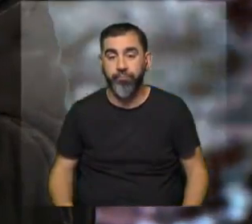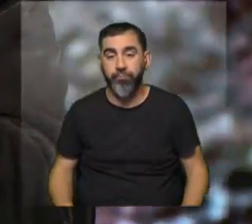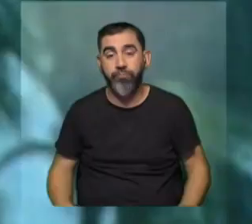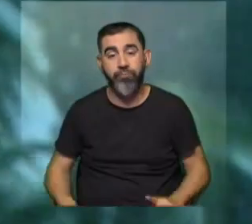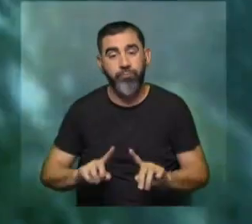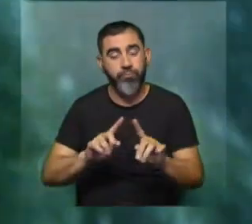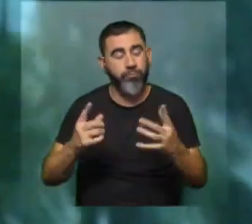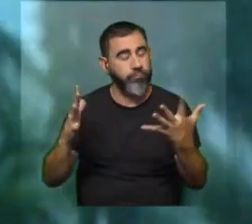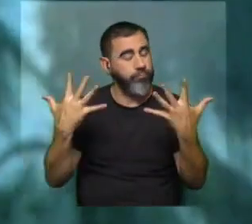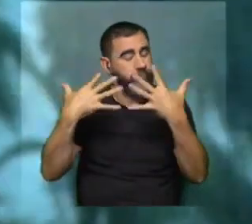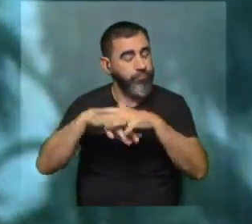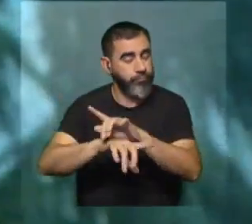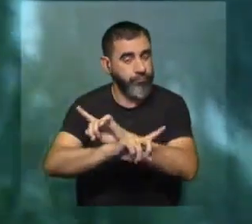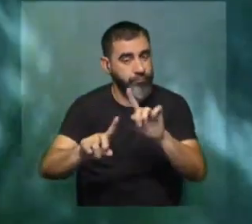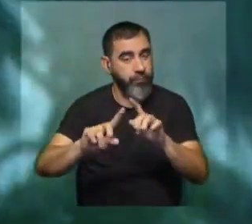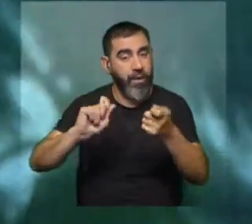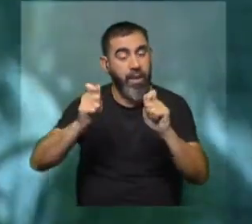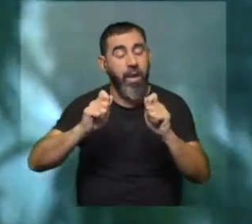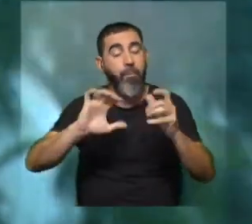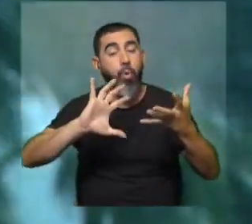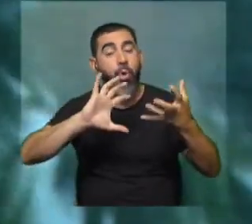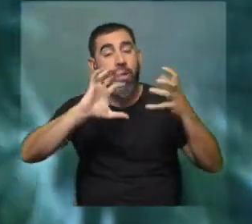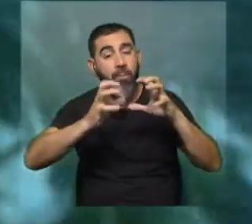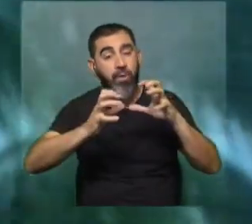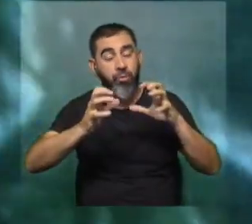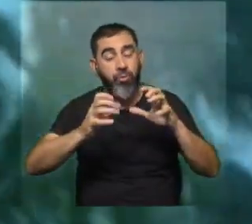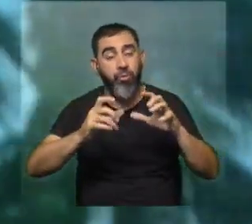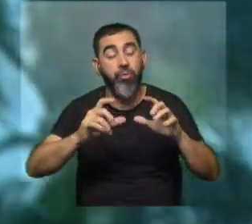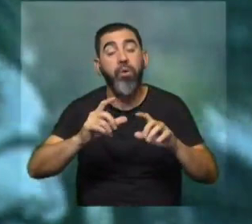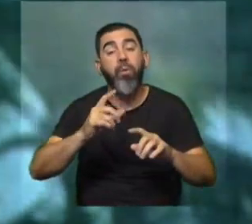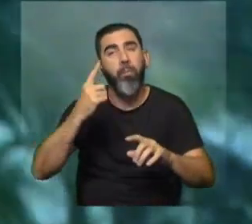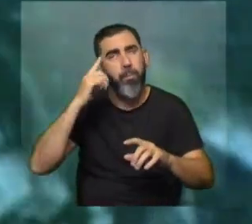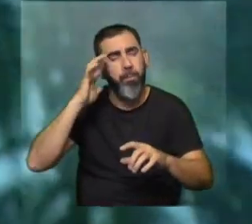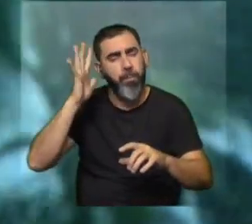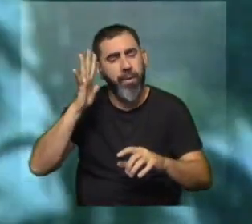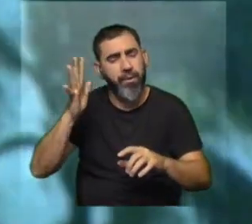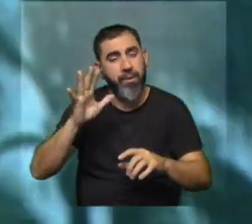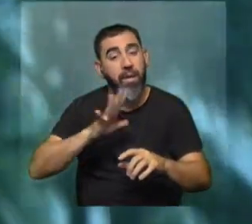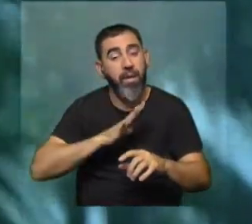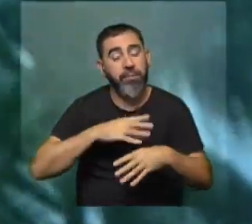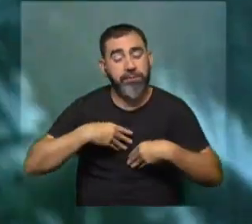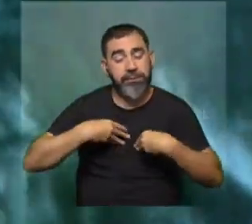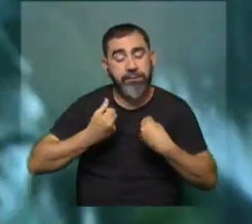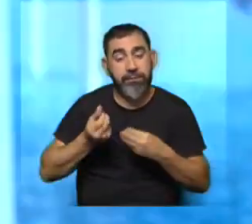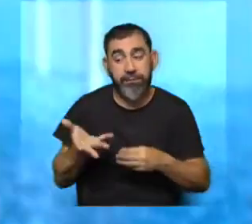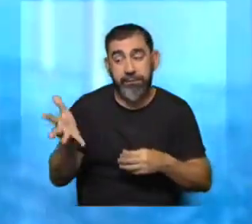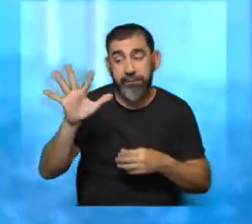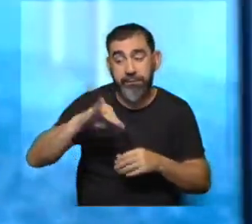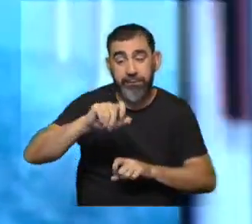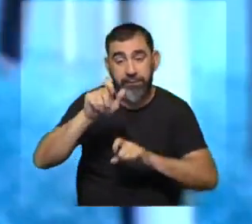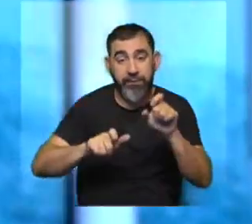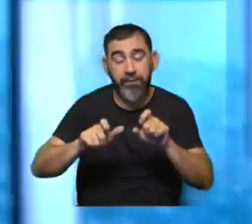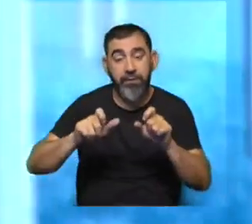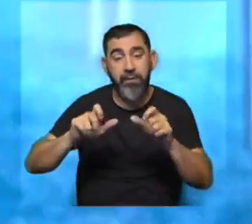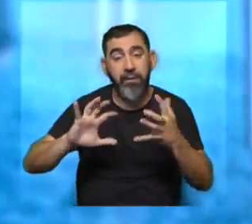mezclar variabilidad climática con cambio climático. Pero no podemos dejar de pensar que hay una percepción cotidiana de que el